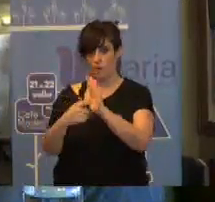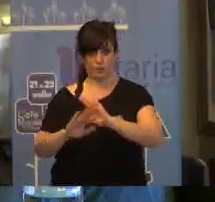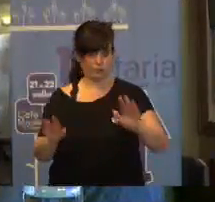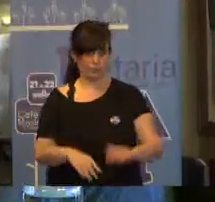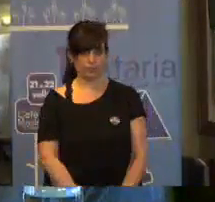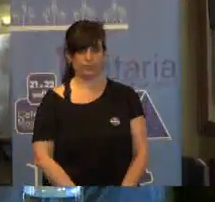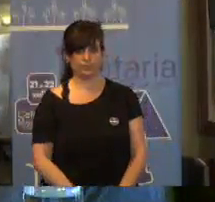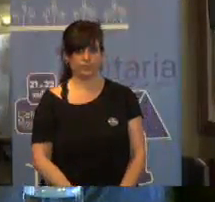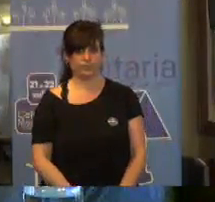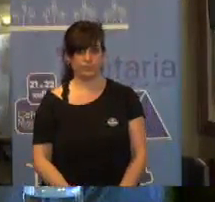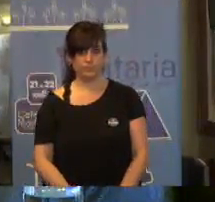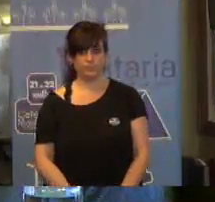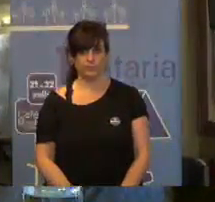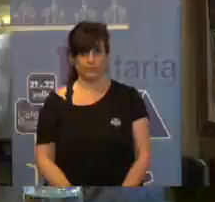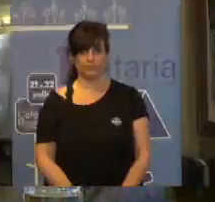que acabas de facer.